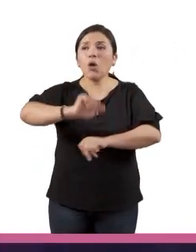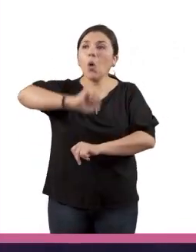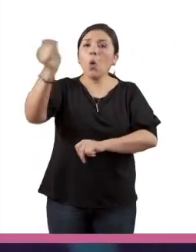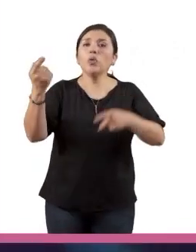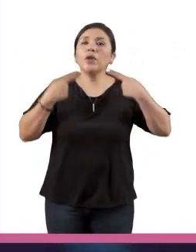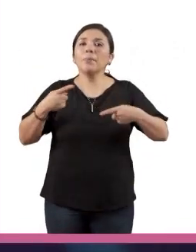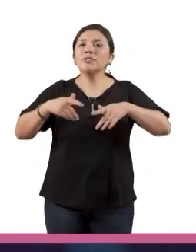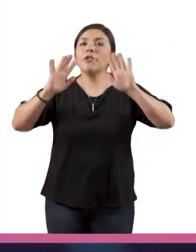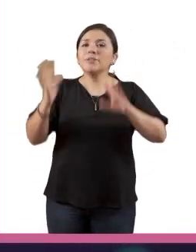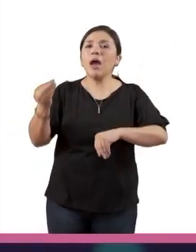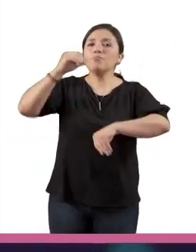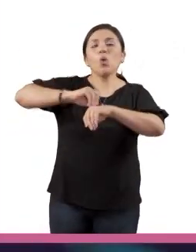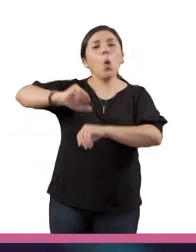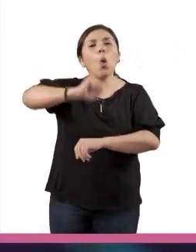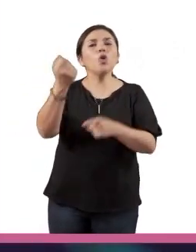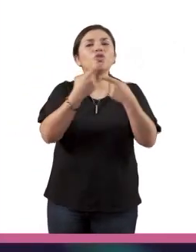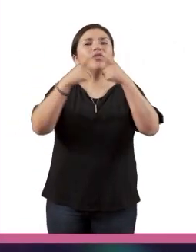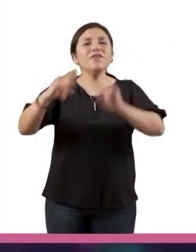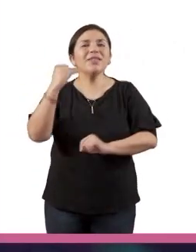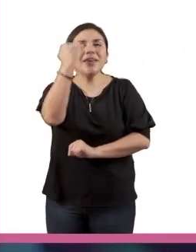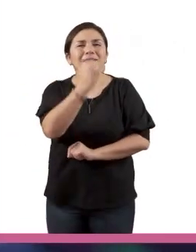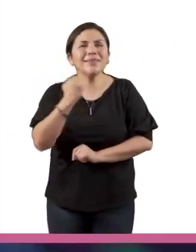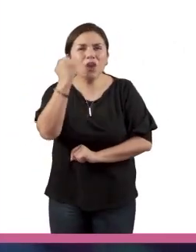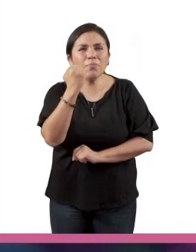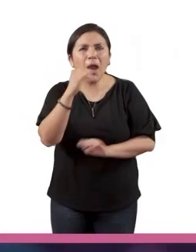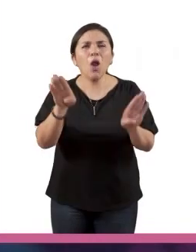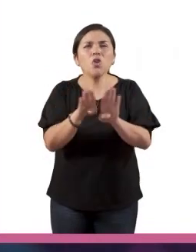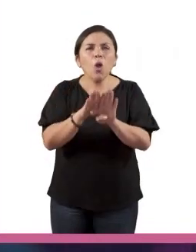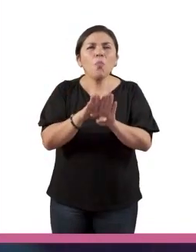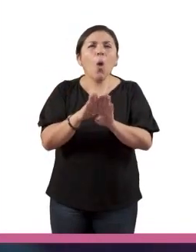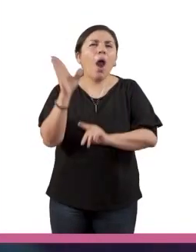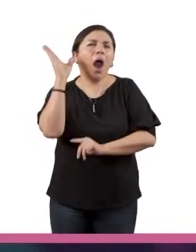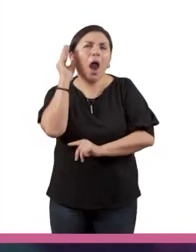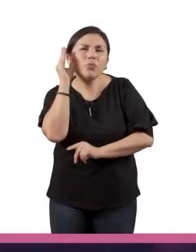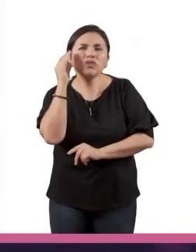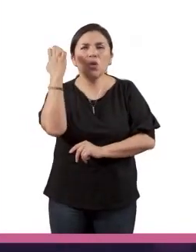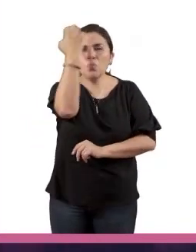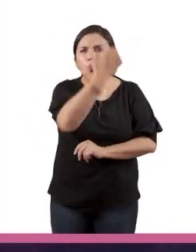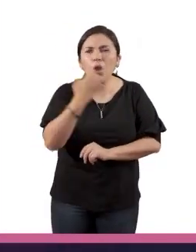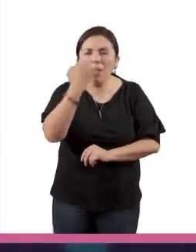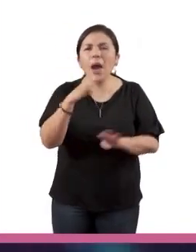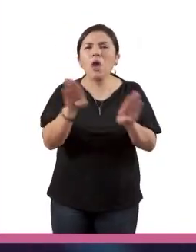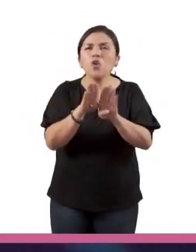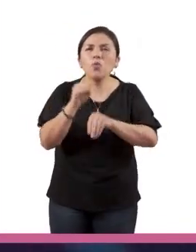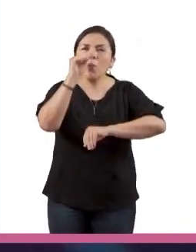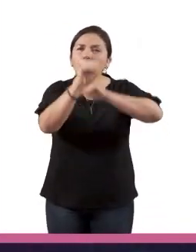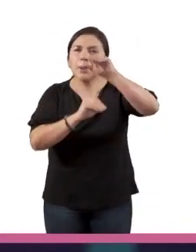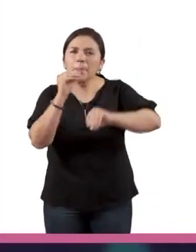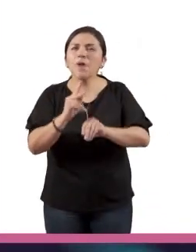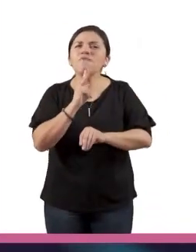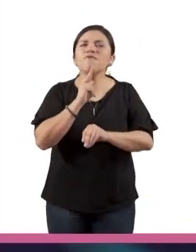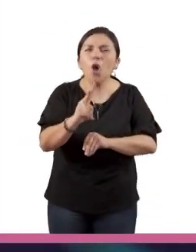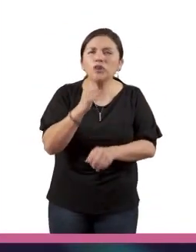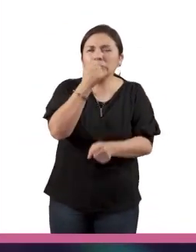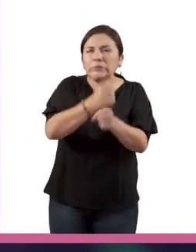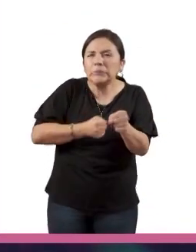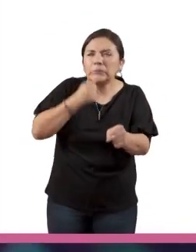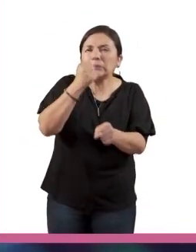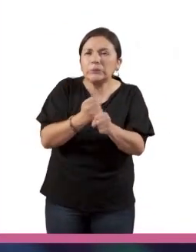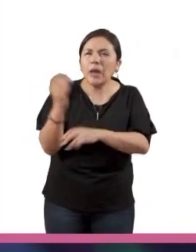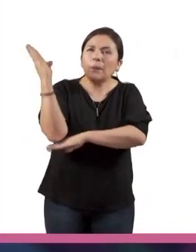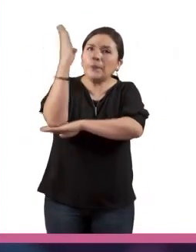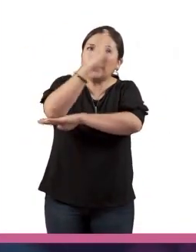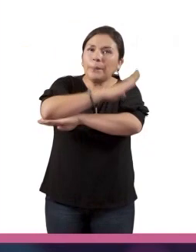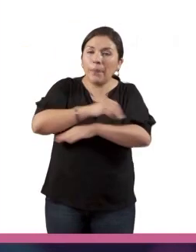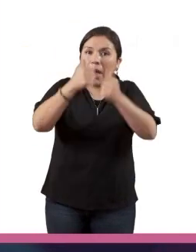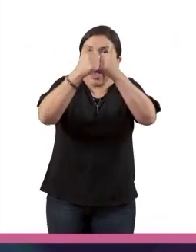ya hizo en otro idioma. Es decir, desde el proceso de las audiciones, aprenderse el guión, las coreografías, estar ensayando todo el día en el